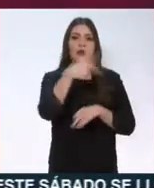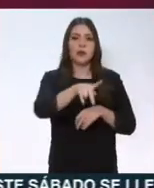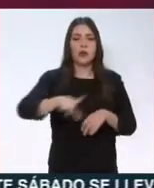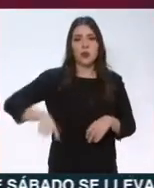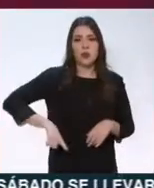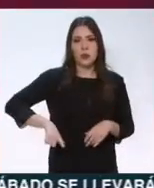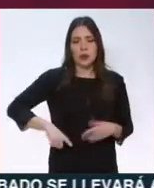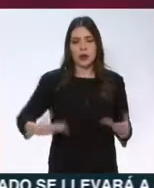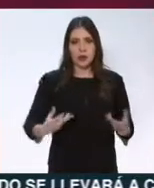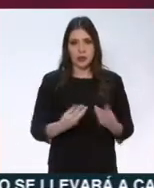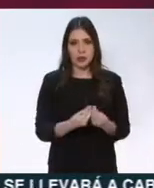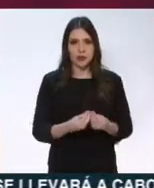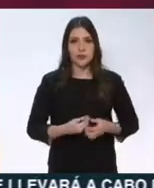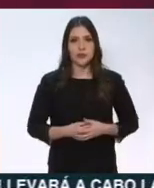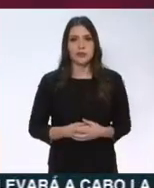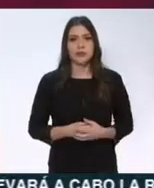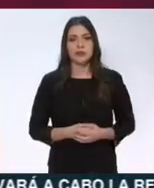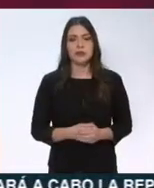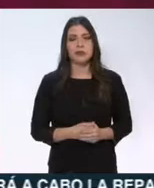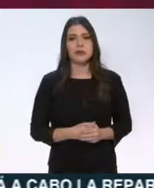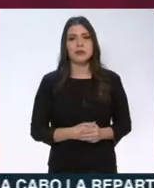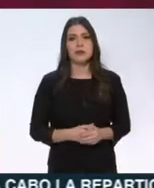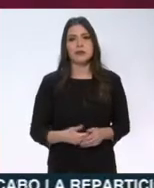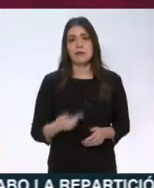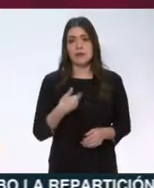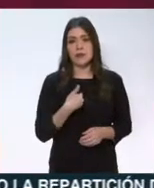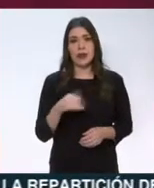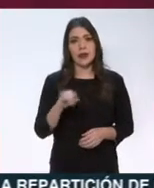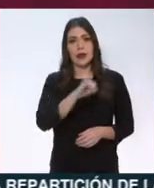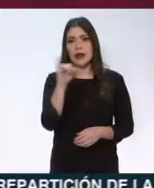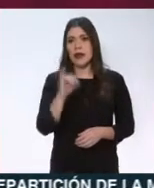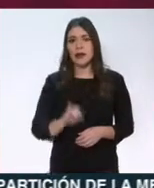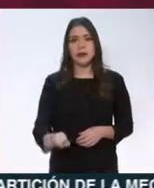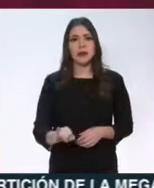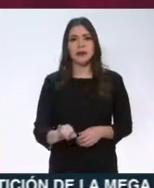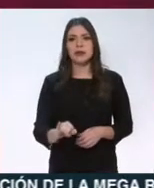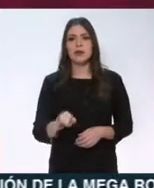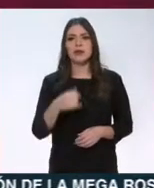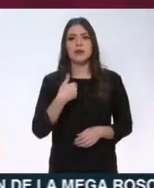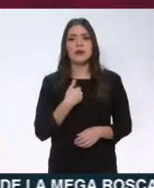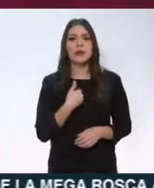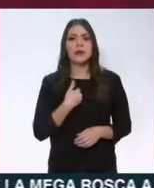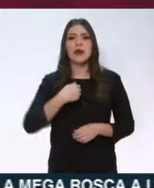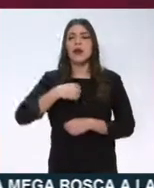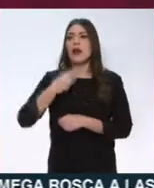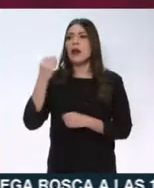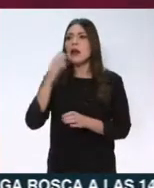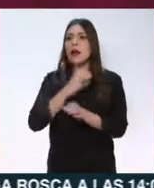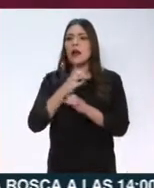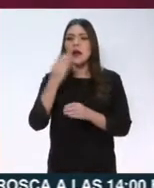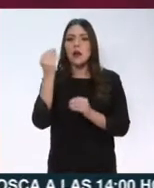Nunca he tenido como objetivo acumular bienes materiales.